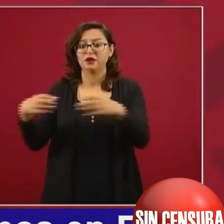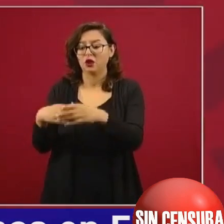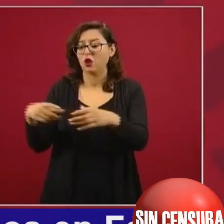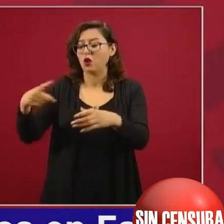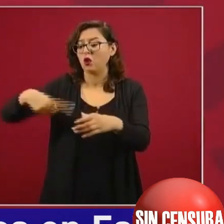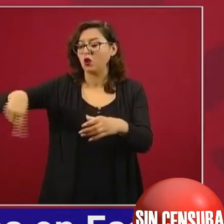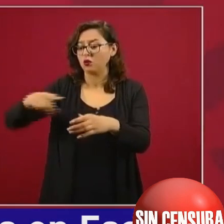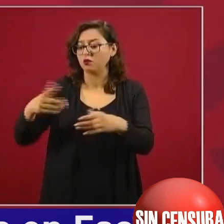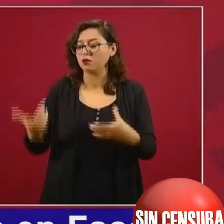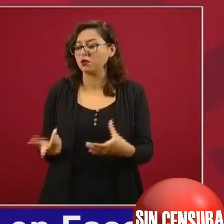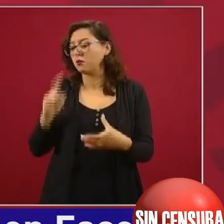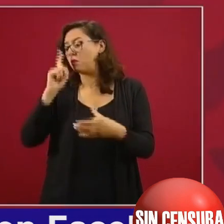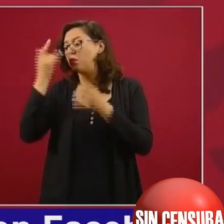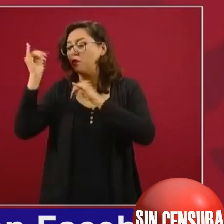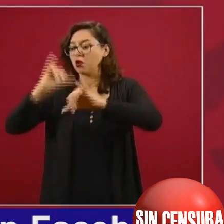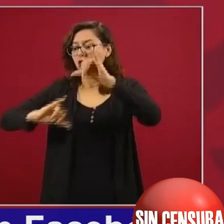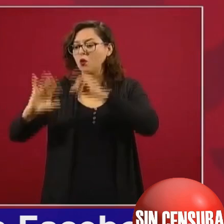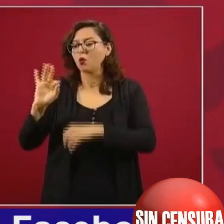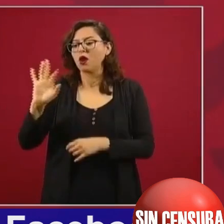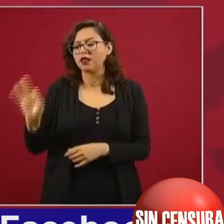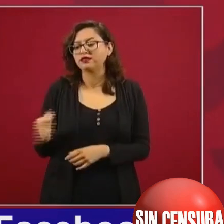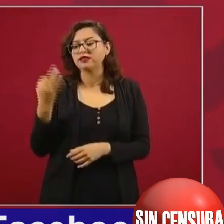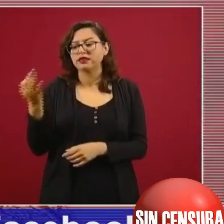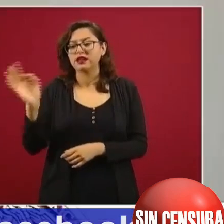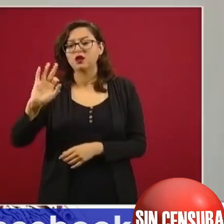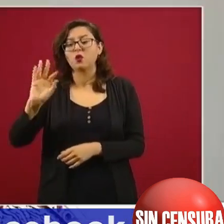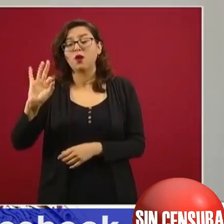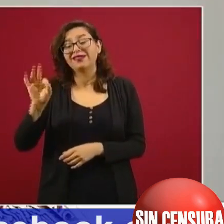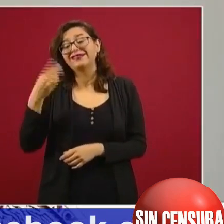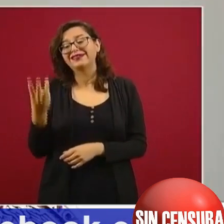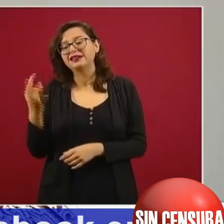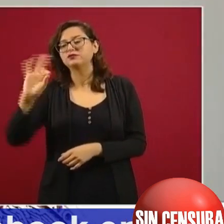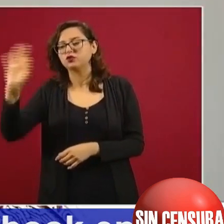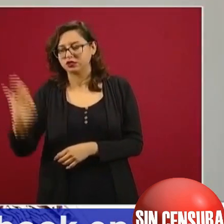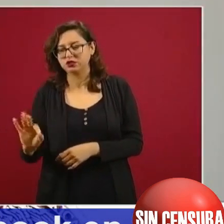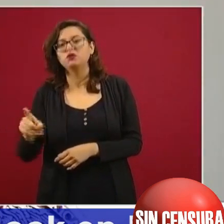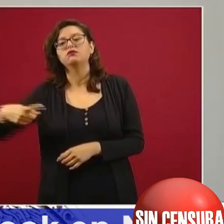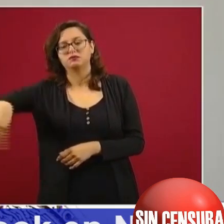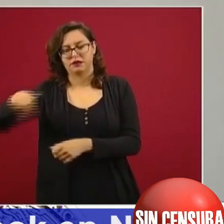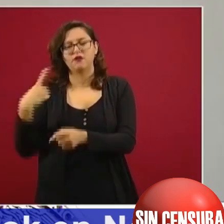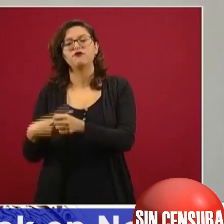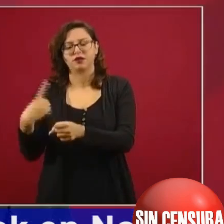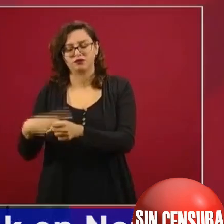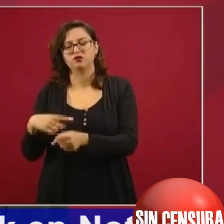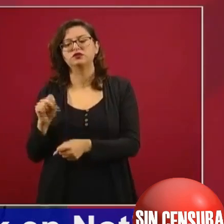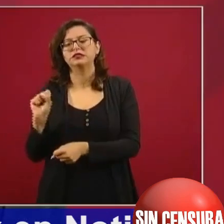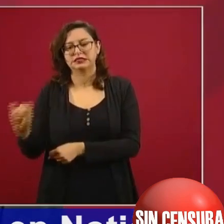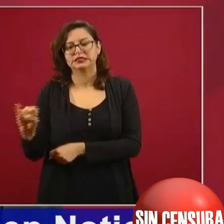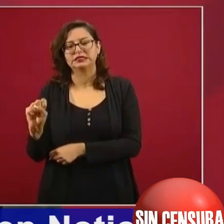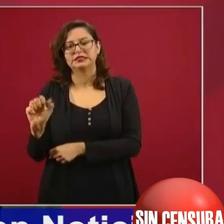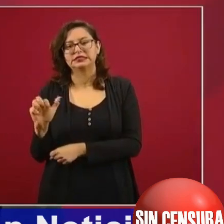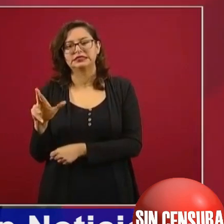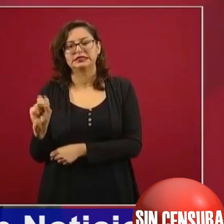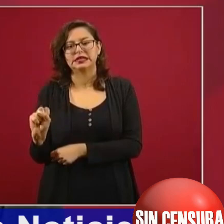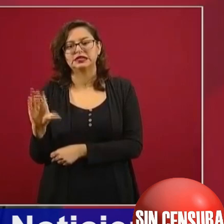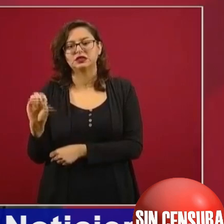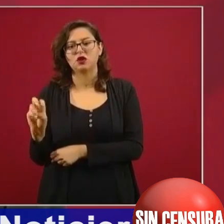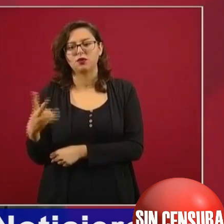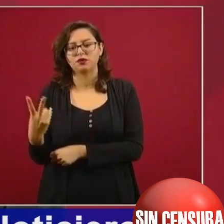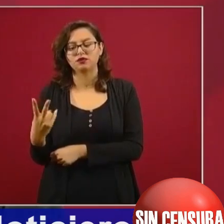de las personas que se presentan con síntomas, y esto también muestra un claro descenso desde más